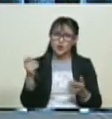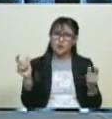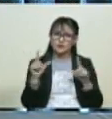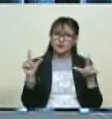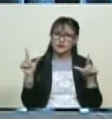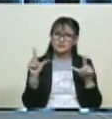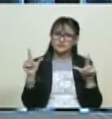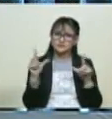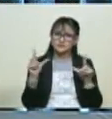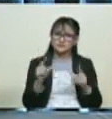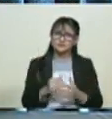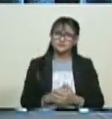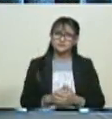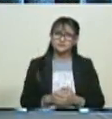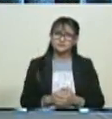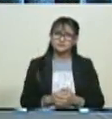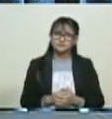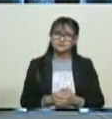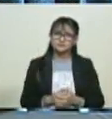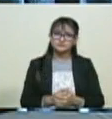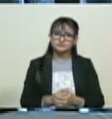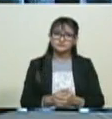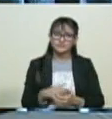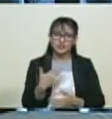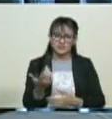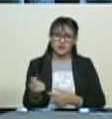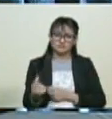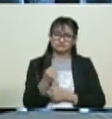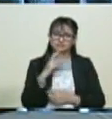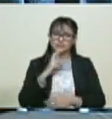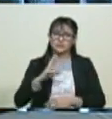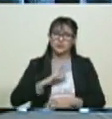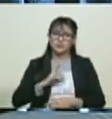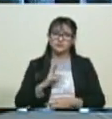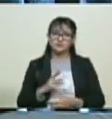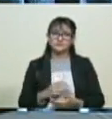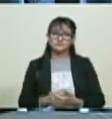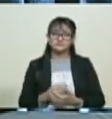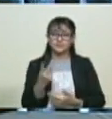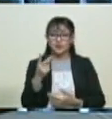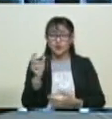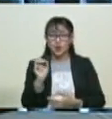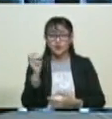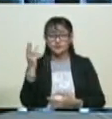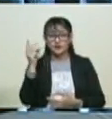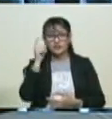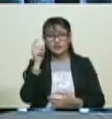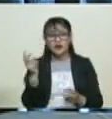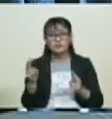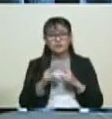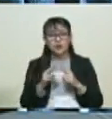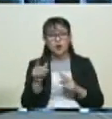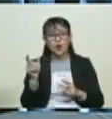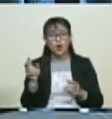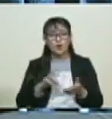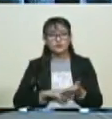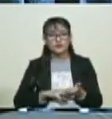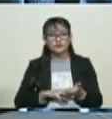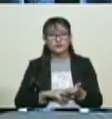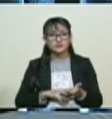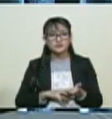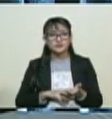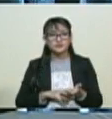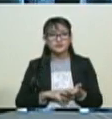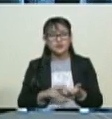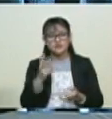comunicación y después hablamos y siempre me sucede que a los 23 días al volver a encontrarme con este personaje o